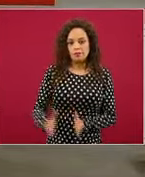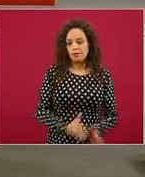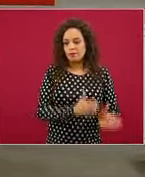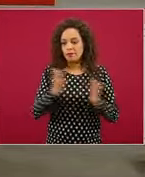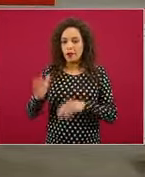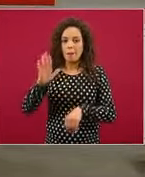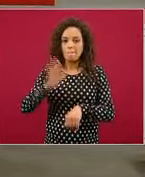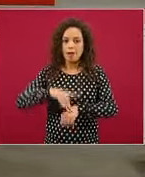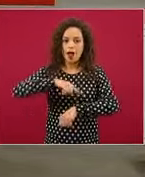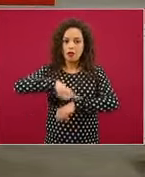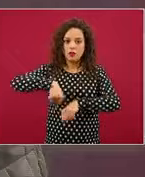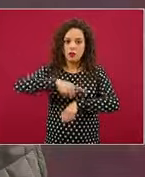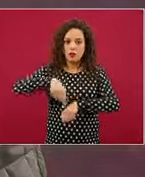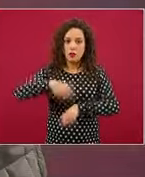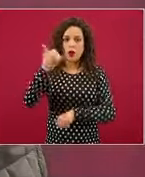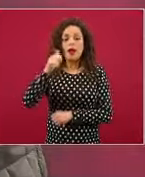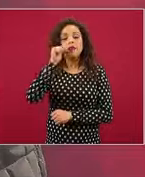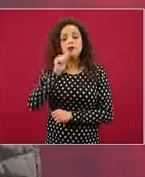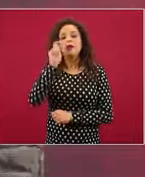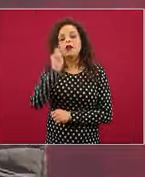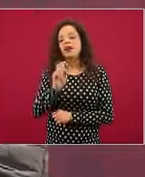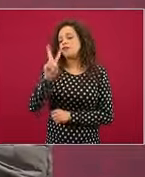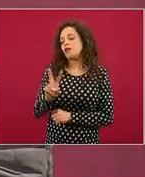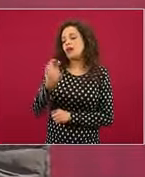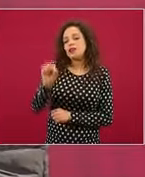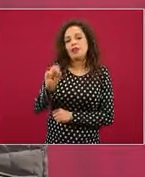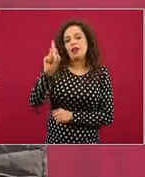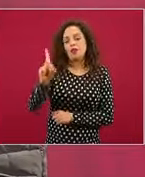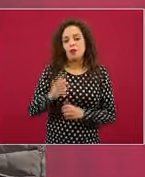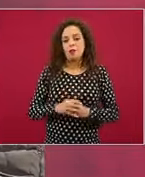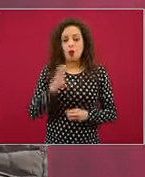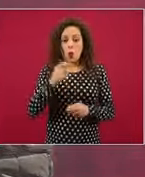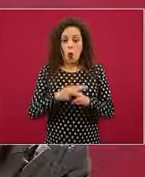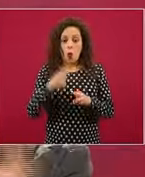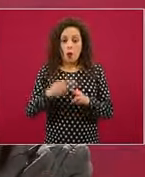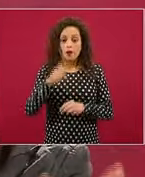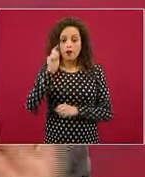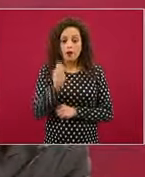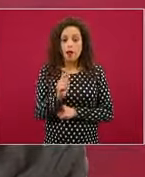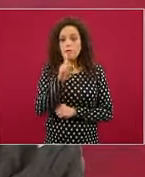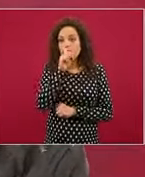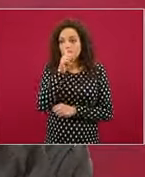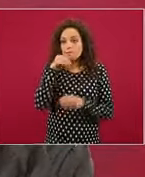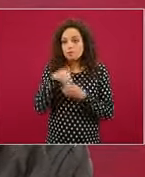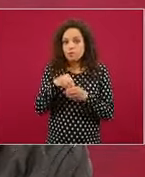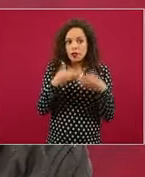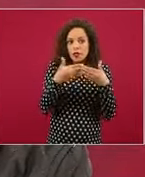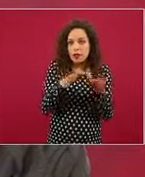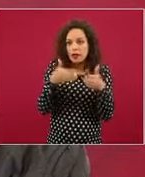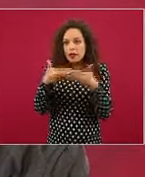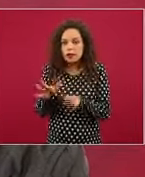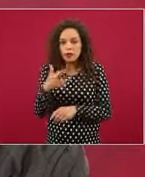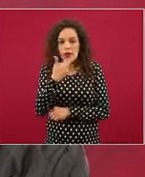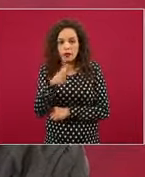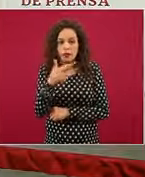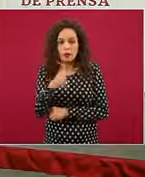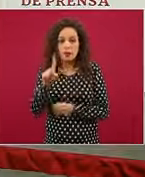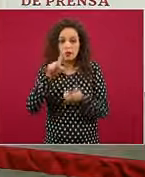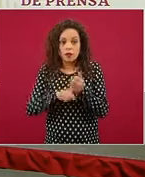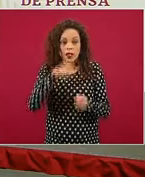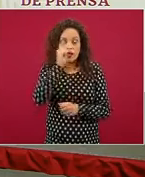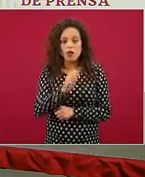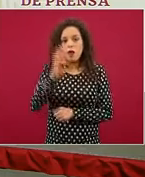horas, sobre todo en los fines de semana, o incluso la apertura oculta de restaurantes como bares.